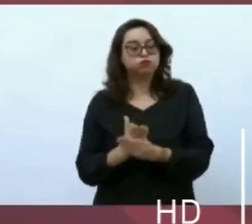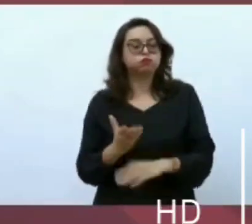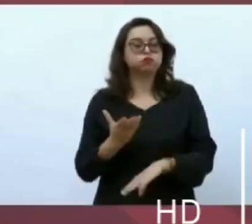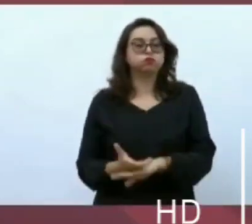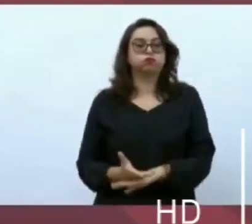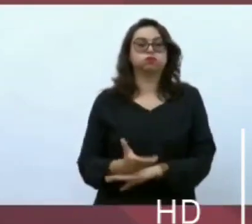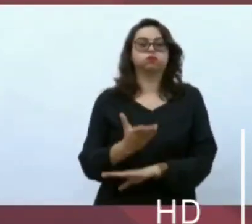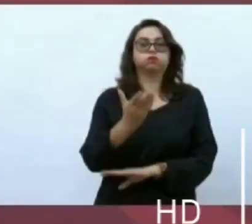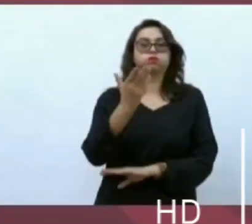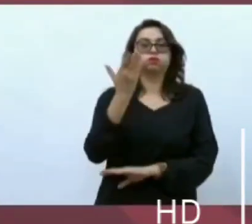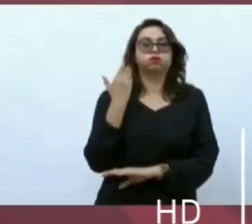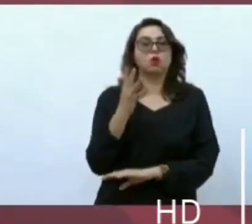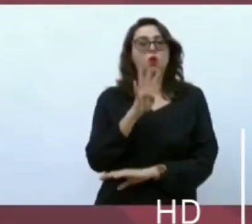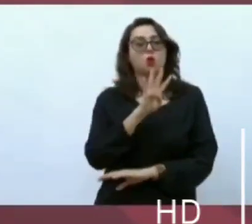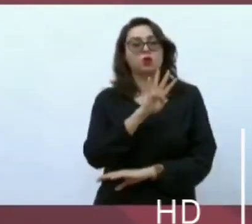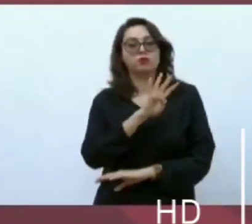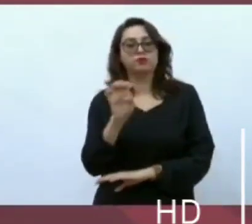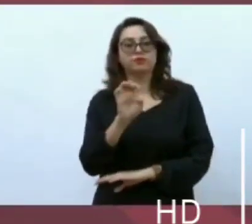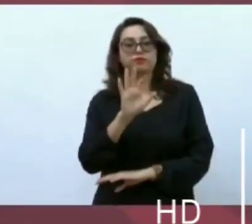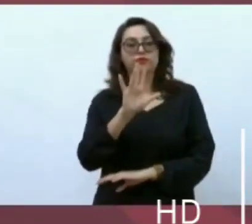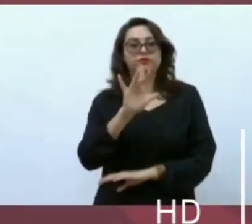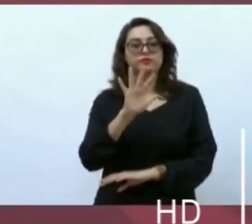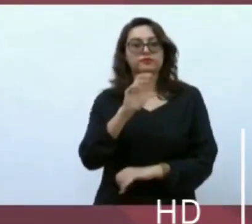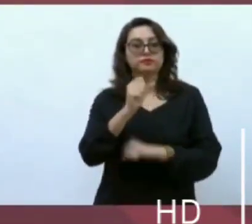los 450 años.